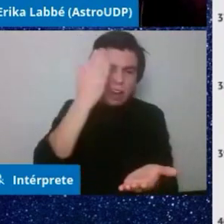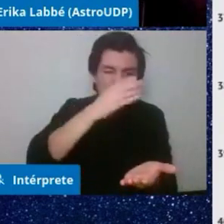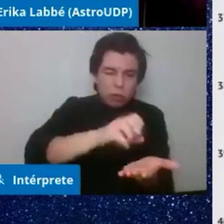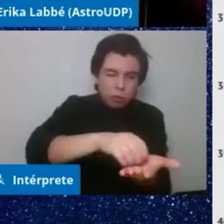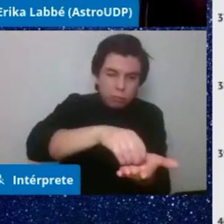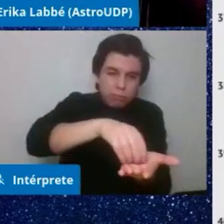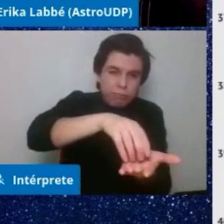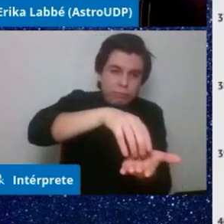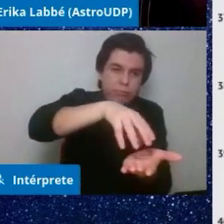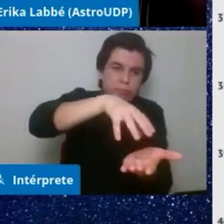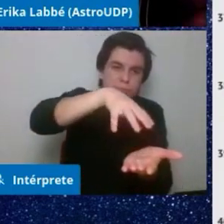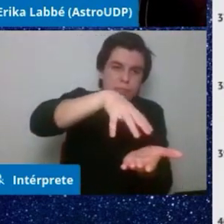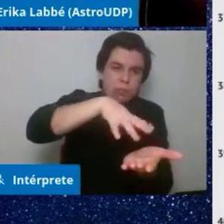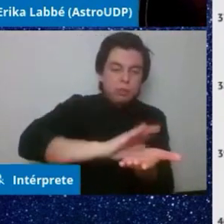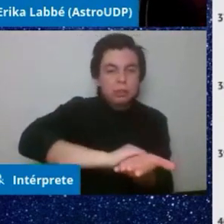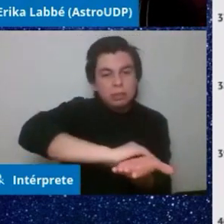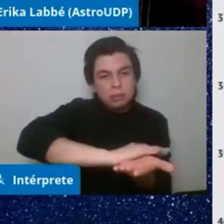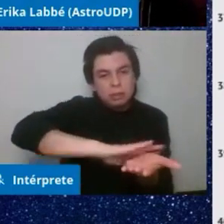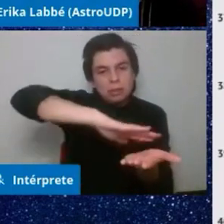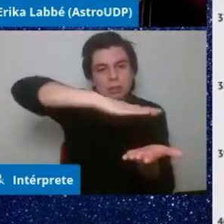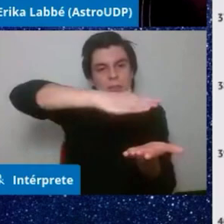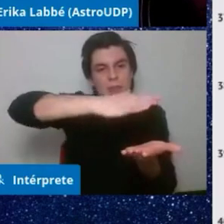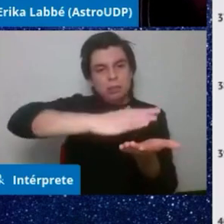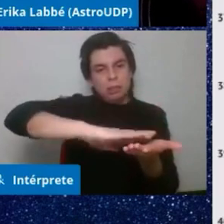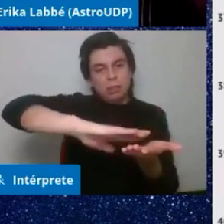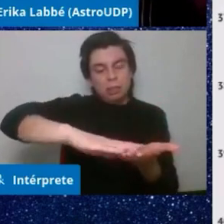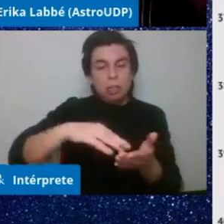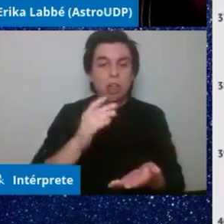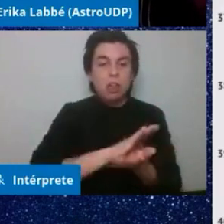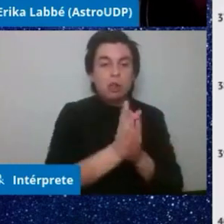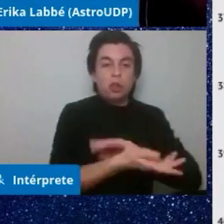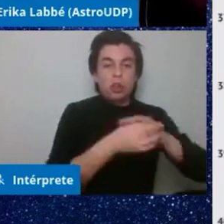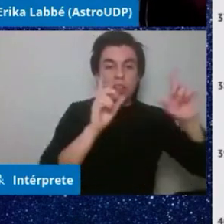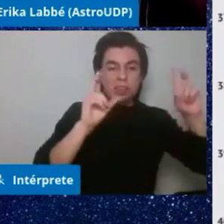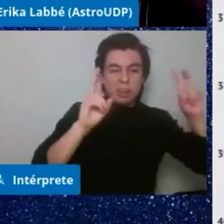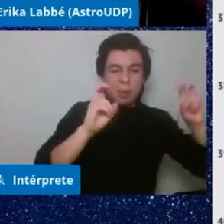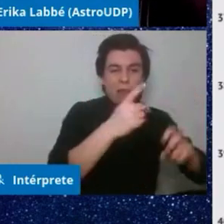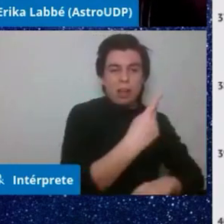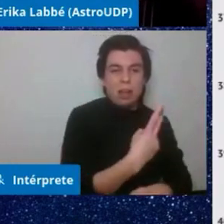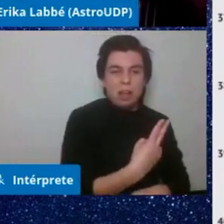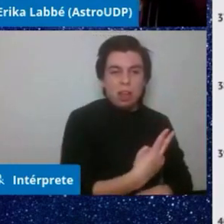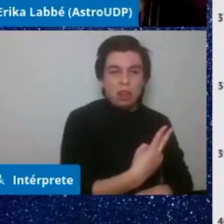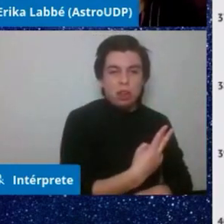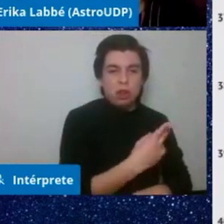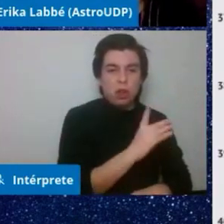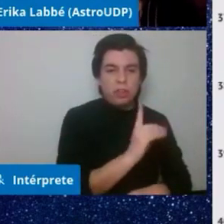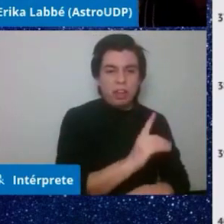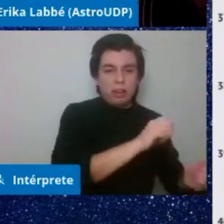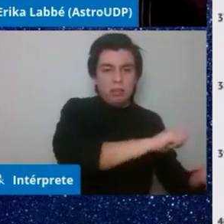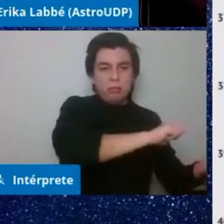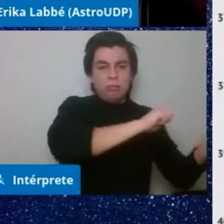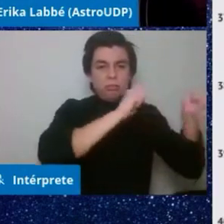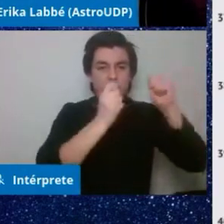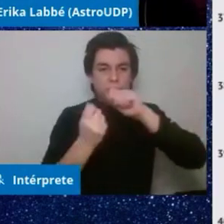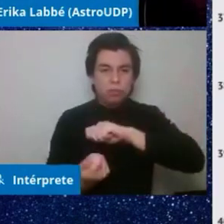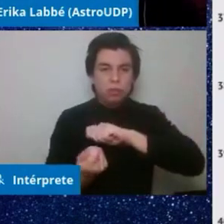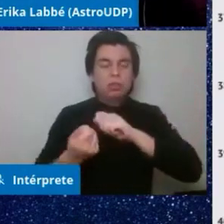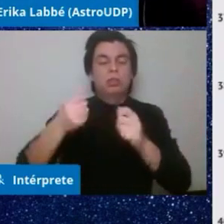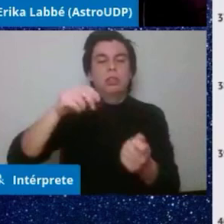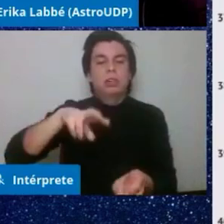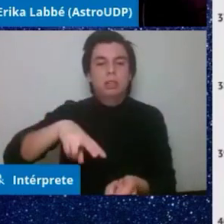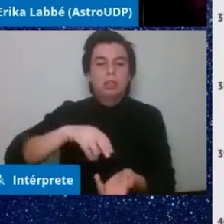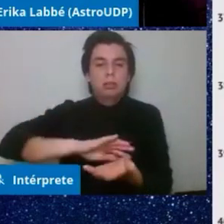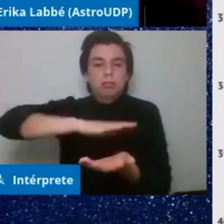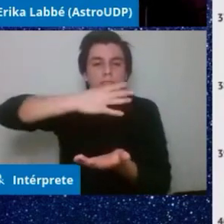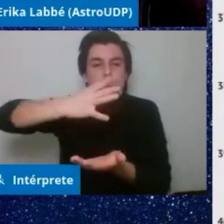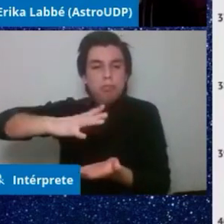táctiles. Y todo lo que sea, claro, información en 2 dimensiones, eso es súper bueno y se puede explicar bastante bien. Pero luego, por ejemplo,